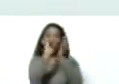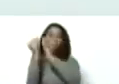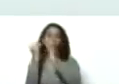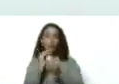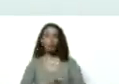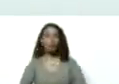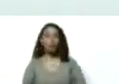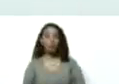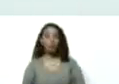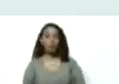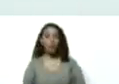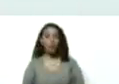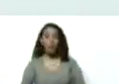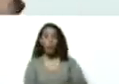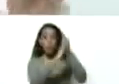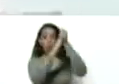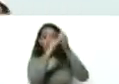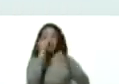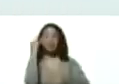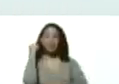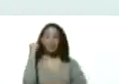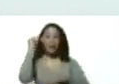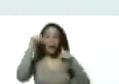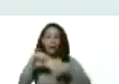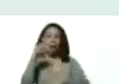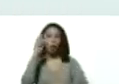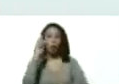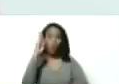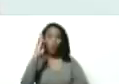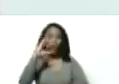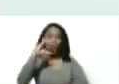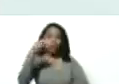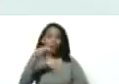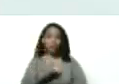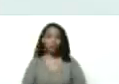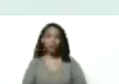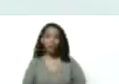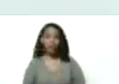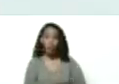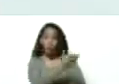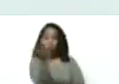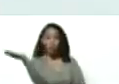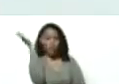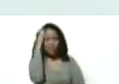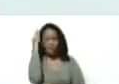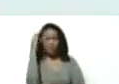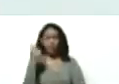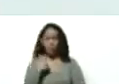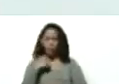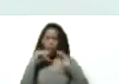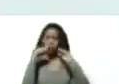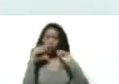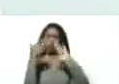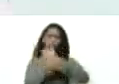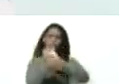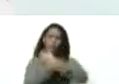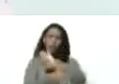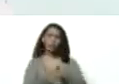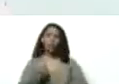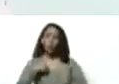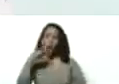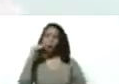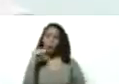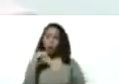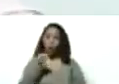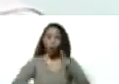y de los líderes y lideresas de las UVC. Ustedes saben que estoy hablando. Estoy hablando